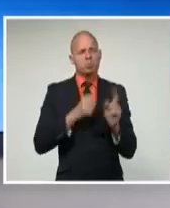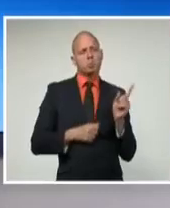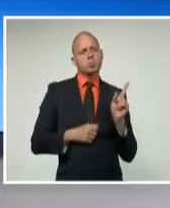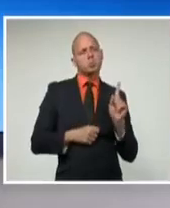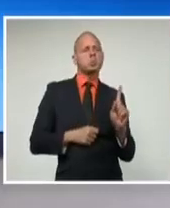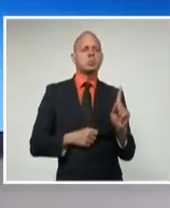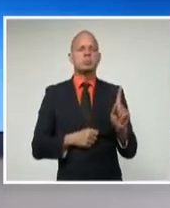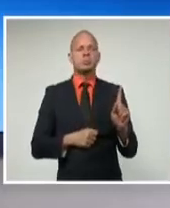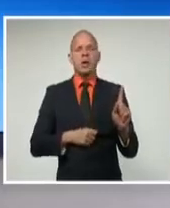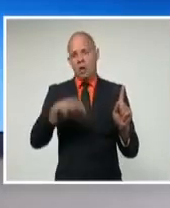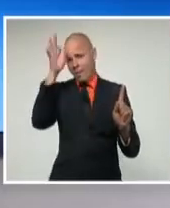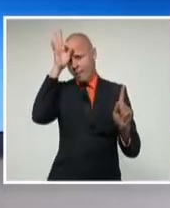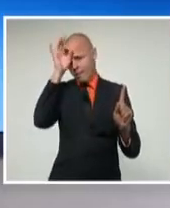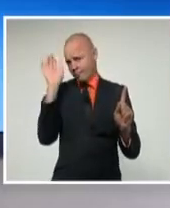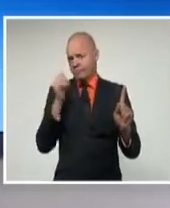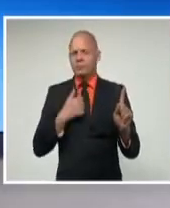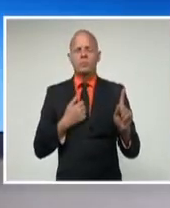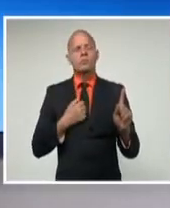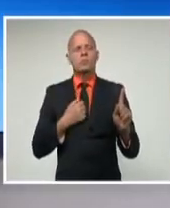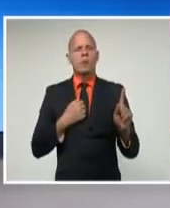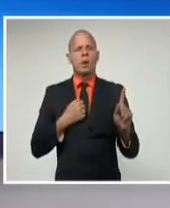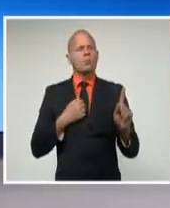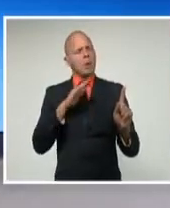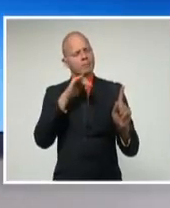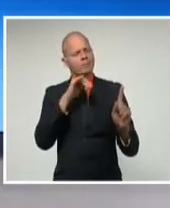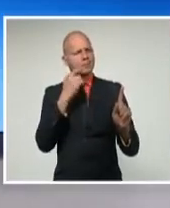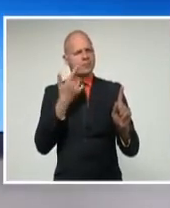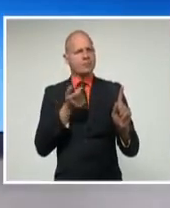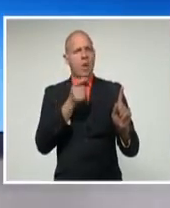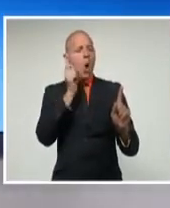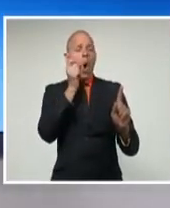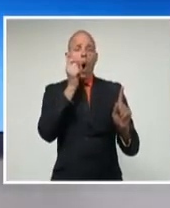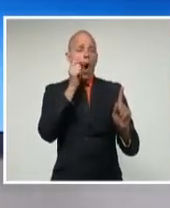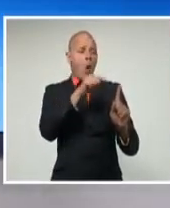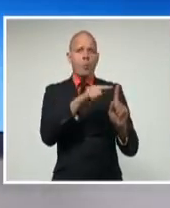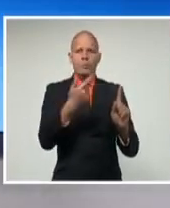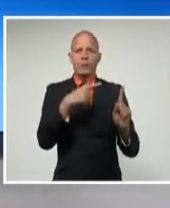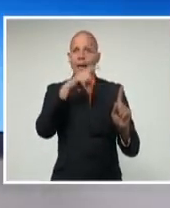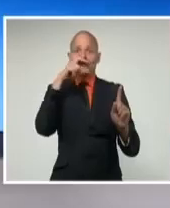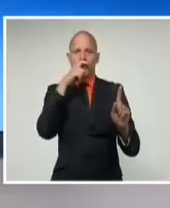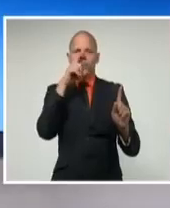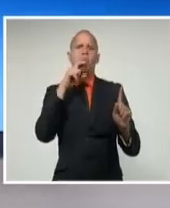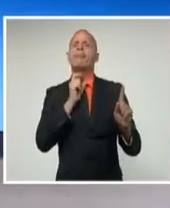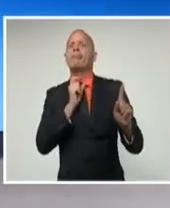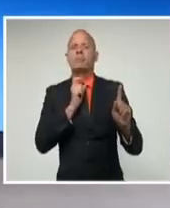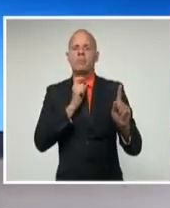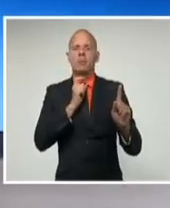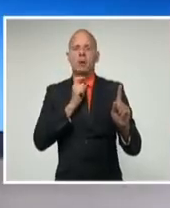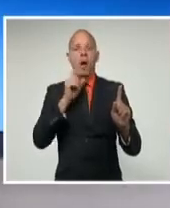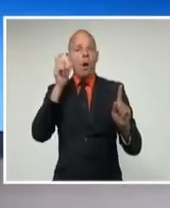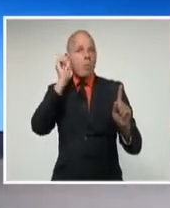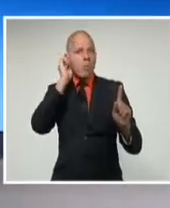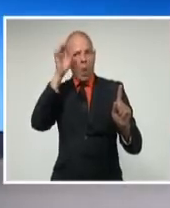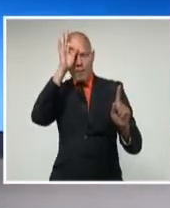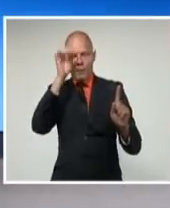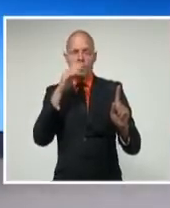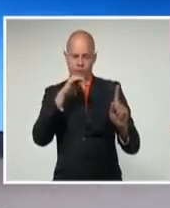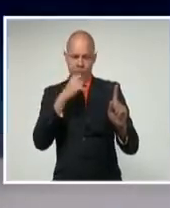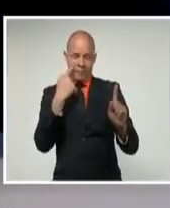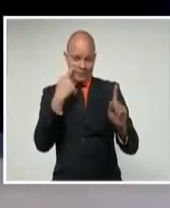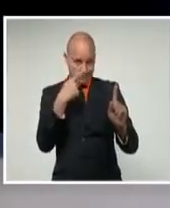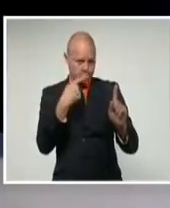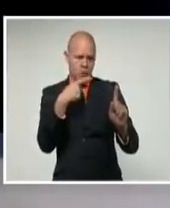él estaba en la calle, en las afueras de un centro gastronómico, sin el nasobuco puesto. La inspectora le pidió que se lo pusiera y como